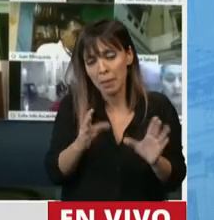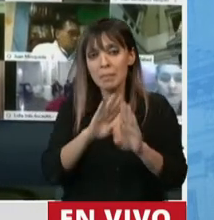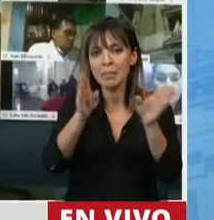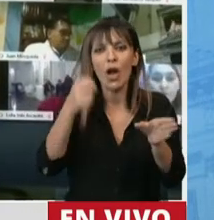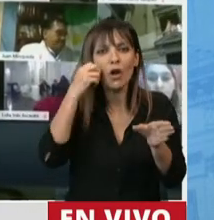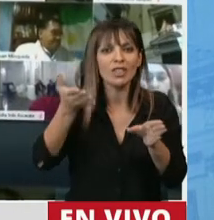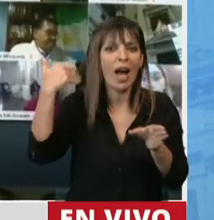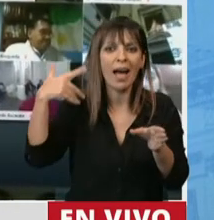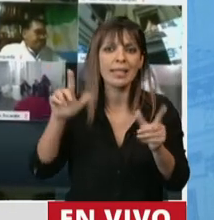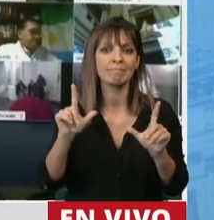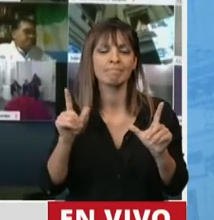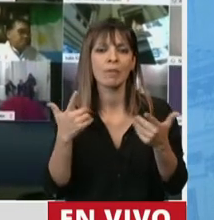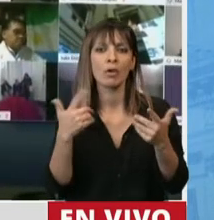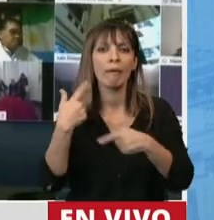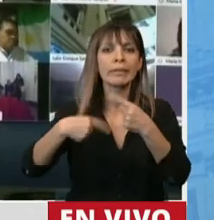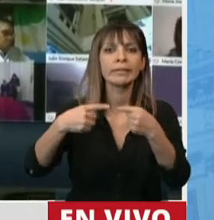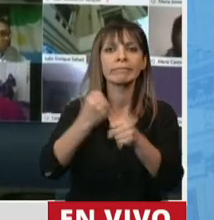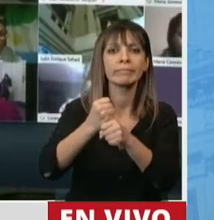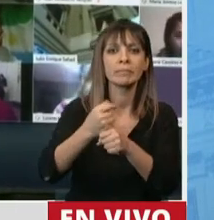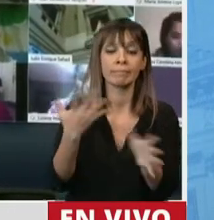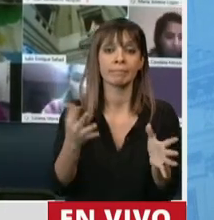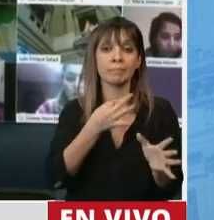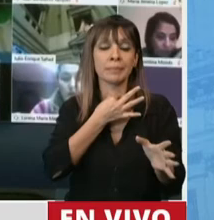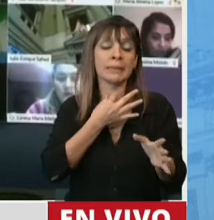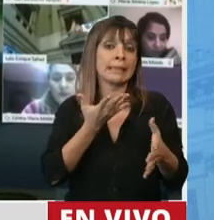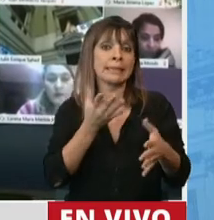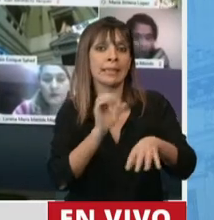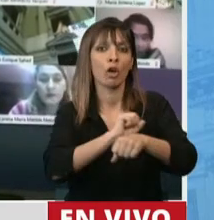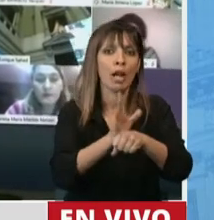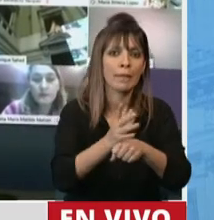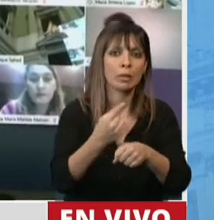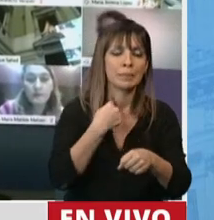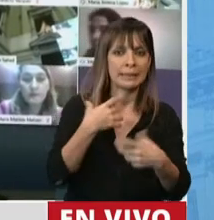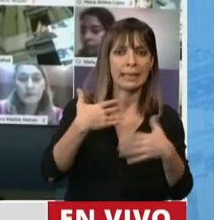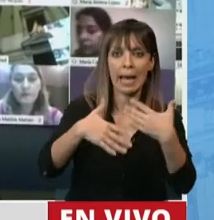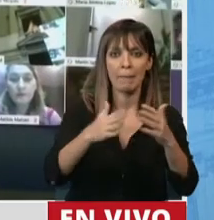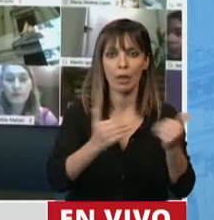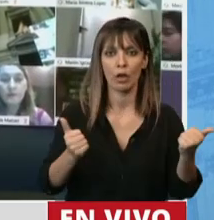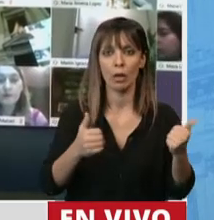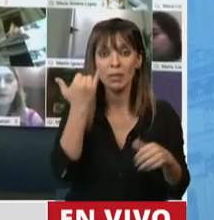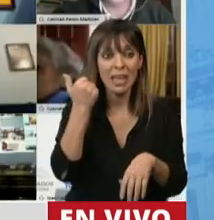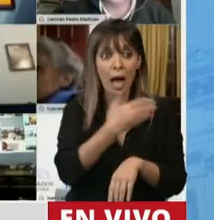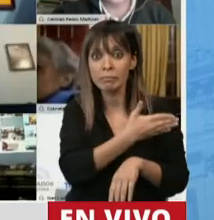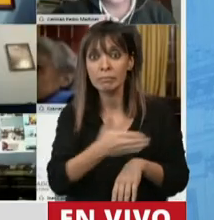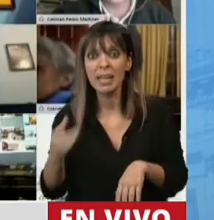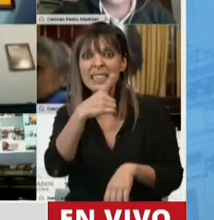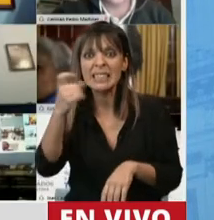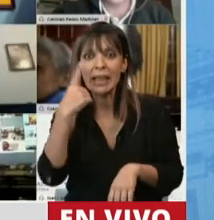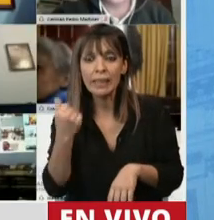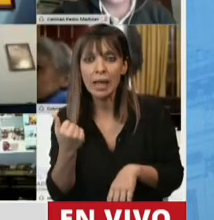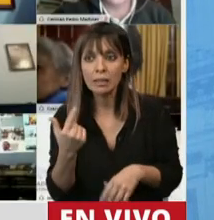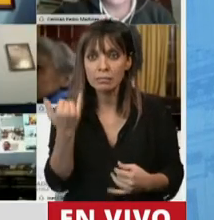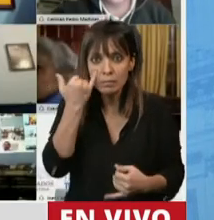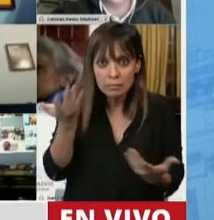pleno funcionamiento y la pandemia se nos venía encima. Pero ya han pasado 100 días, señor presidente, y nada justifica que no se